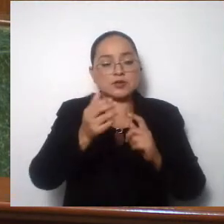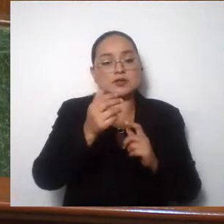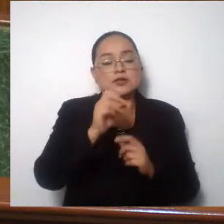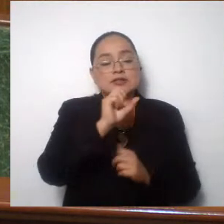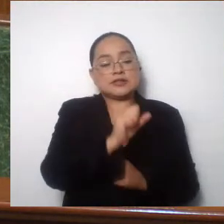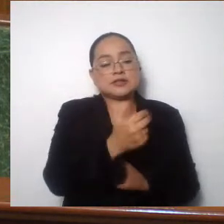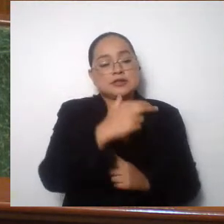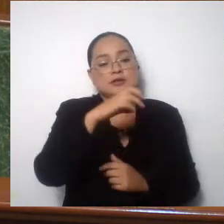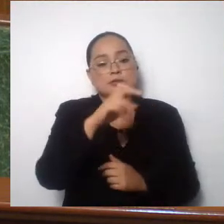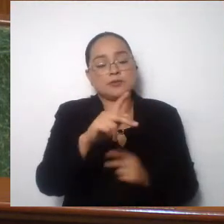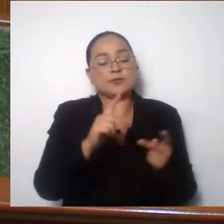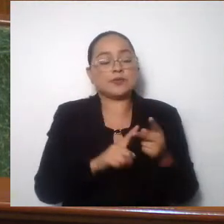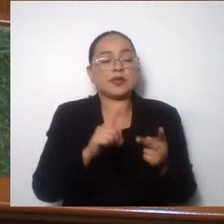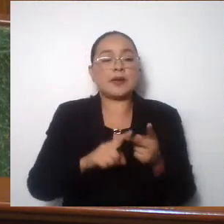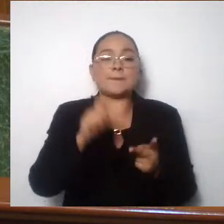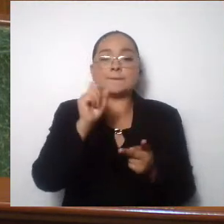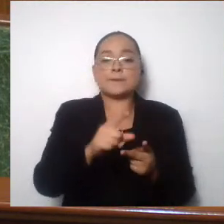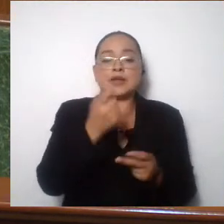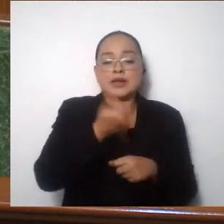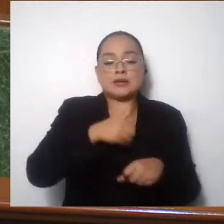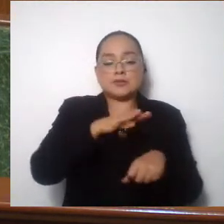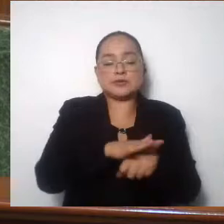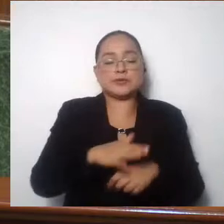Hacienda Pública y Administración.